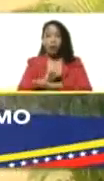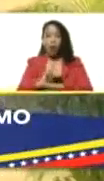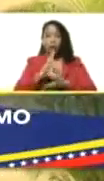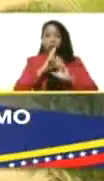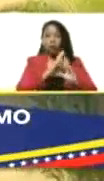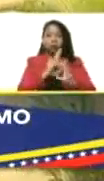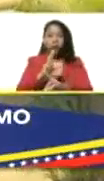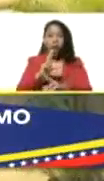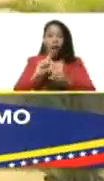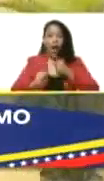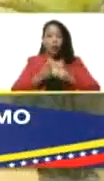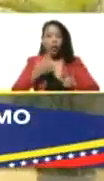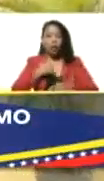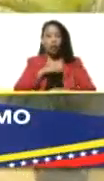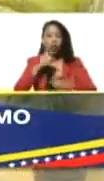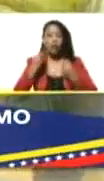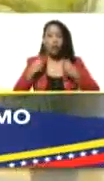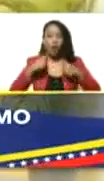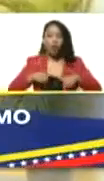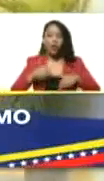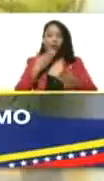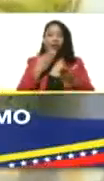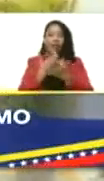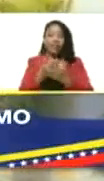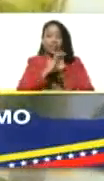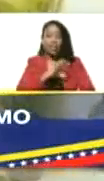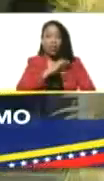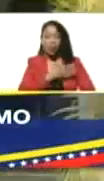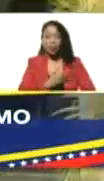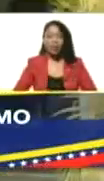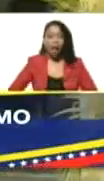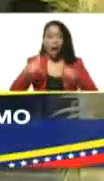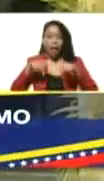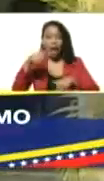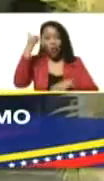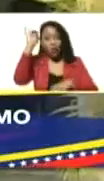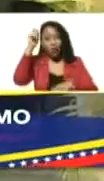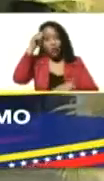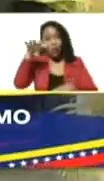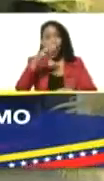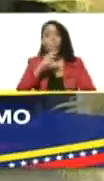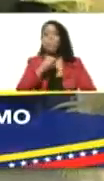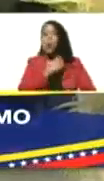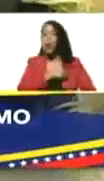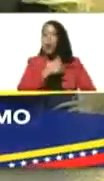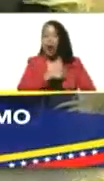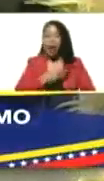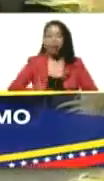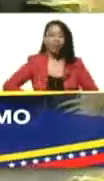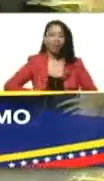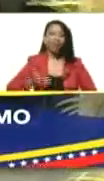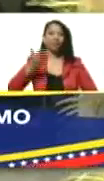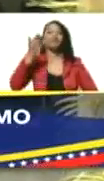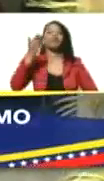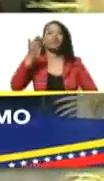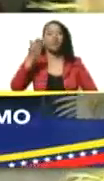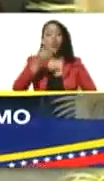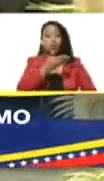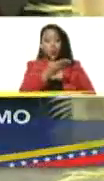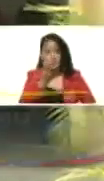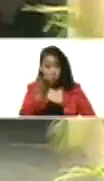de las cosas que nosotros vivimos. Gracias, señor presidente. Aquí hay un pueblo moralizado y también, si pudiera ver